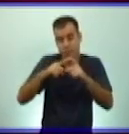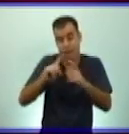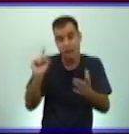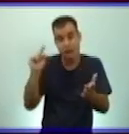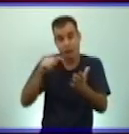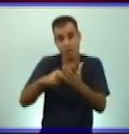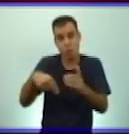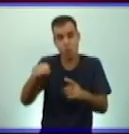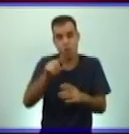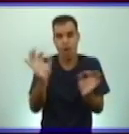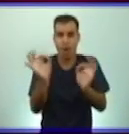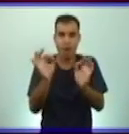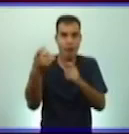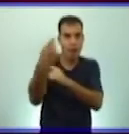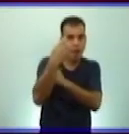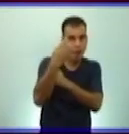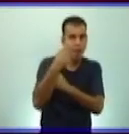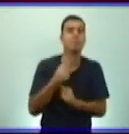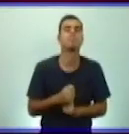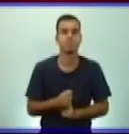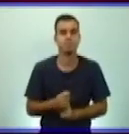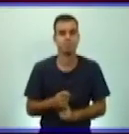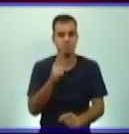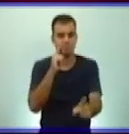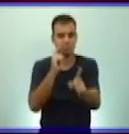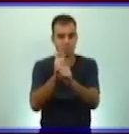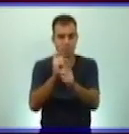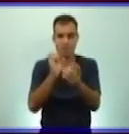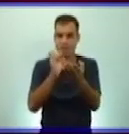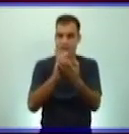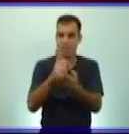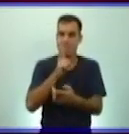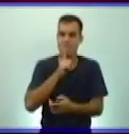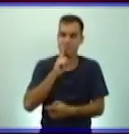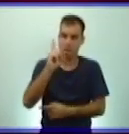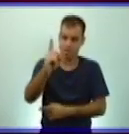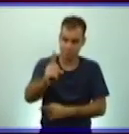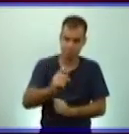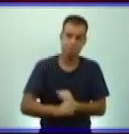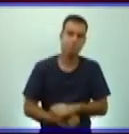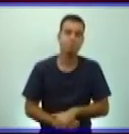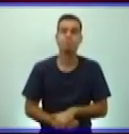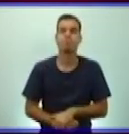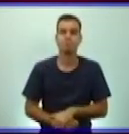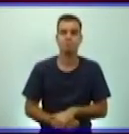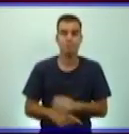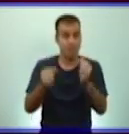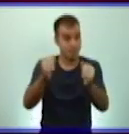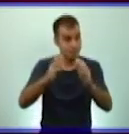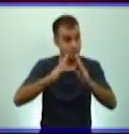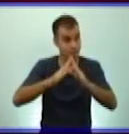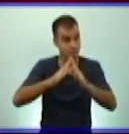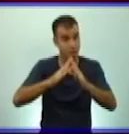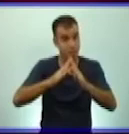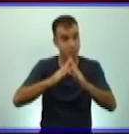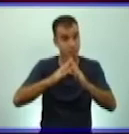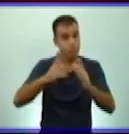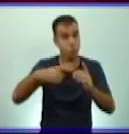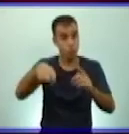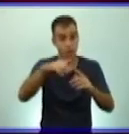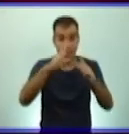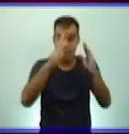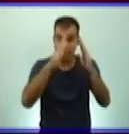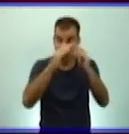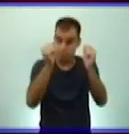no habían tratado. Hasta el próximo encuentro y por favor, quédese en casa, que quedándose en casa